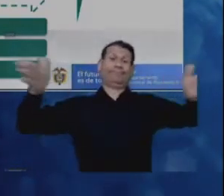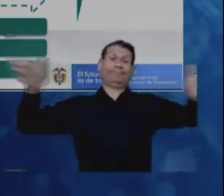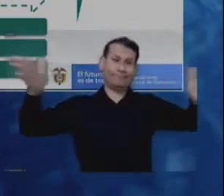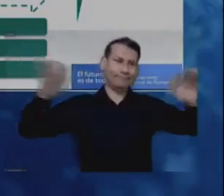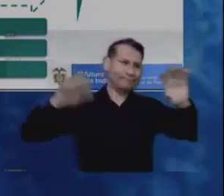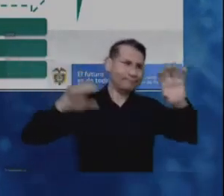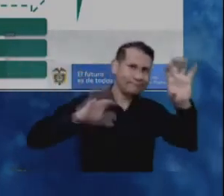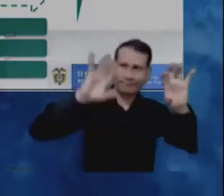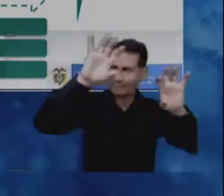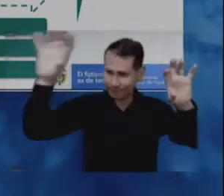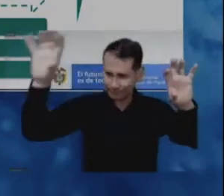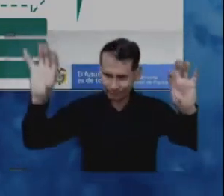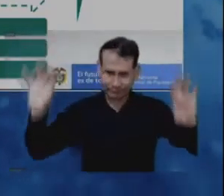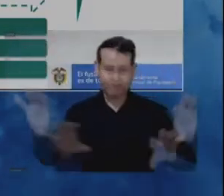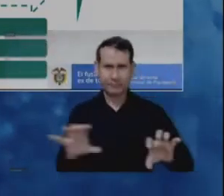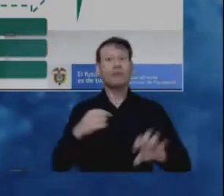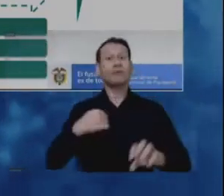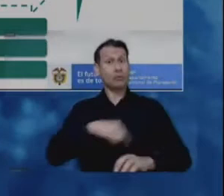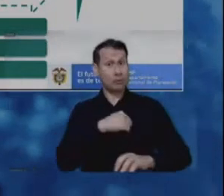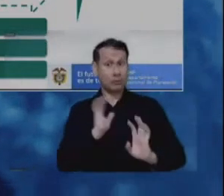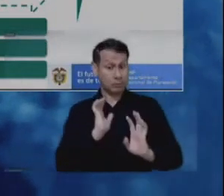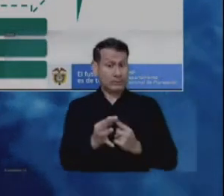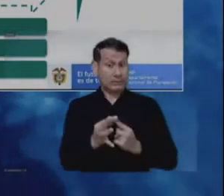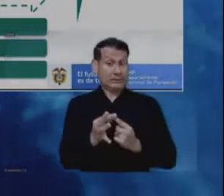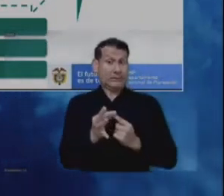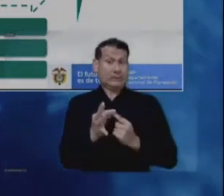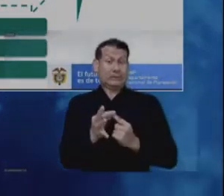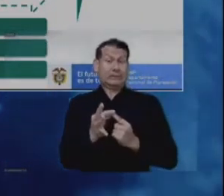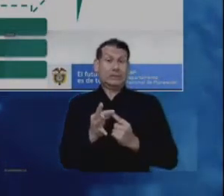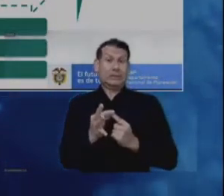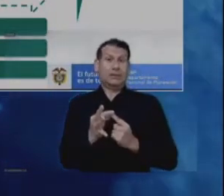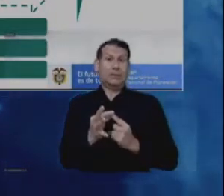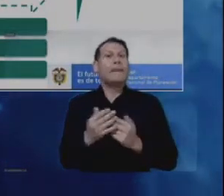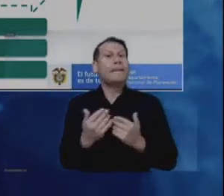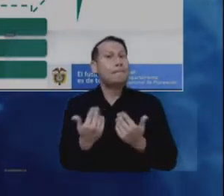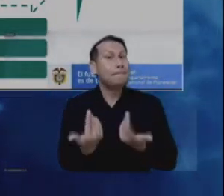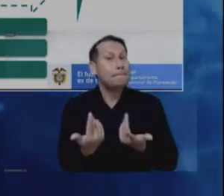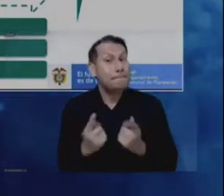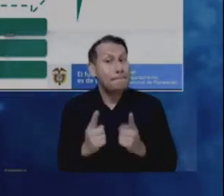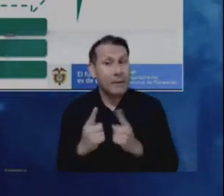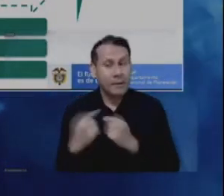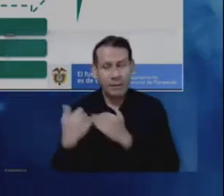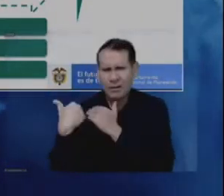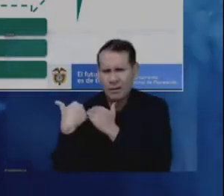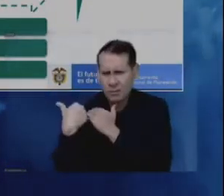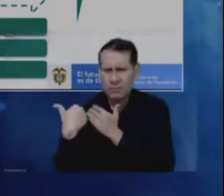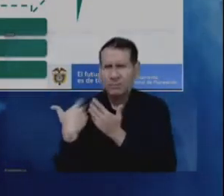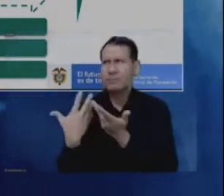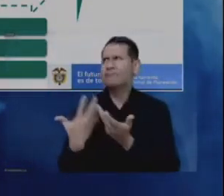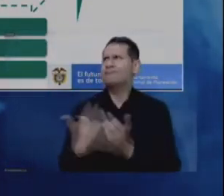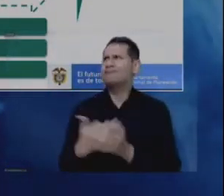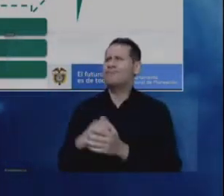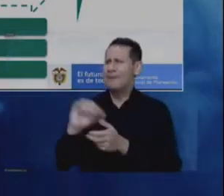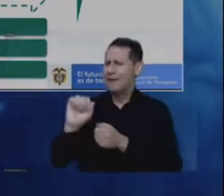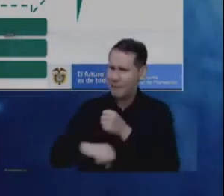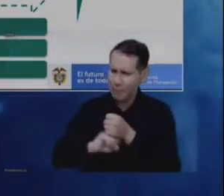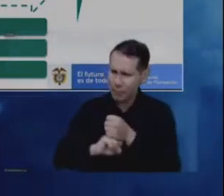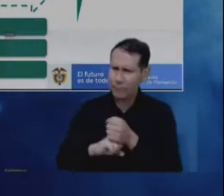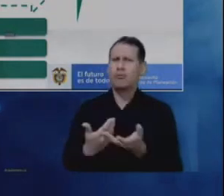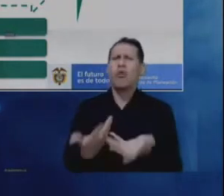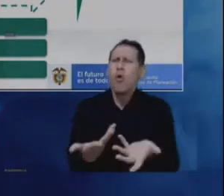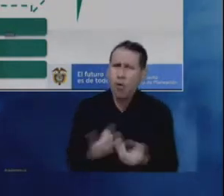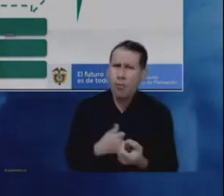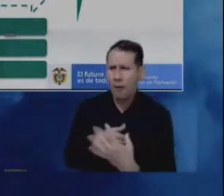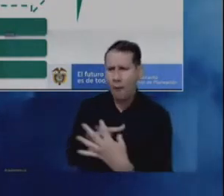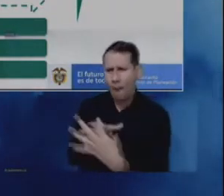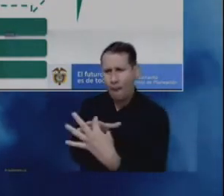nosotros estamos especializados, también tenemos, digamos, como esa responsabilidad, este apoyo, digamos, como ese trabajo conjunto y coordinado casi que con